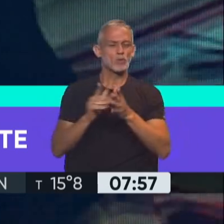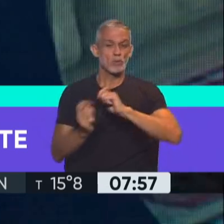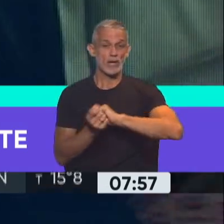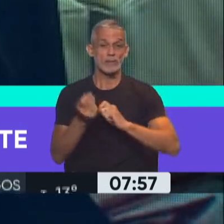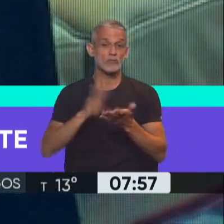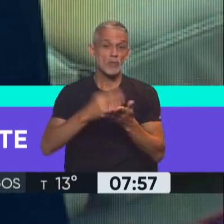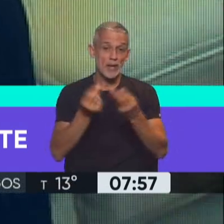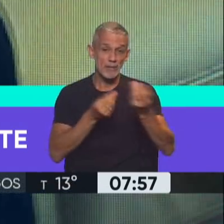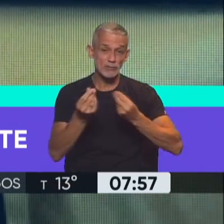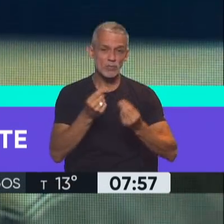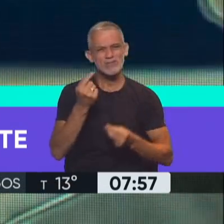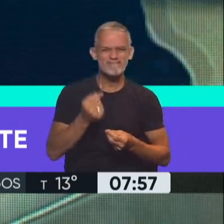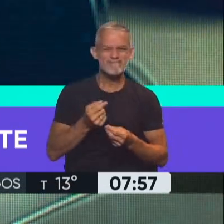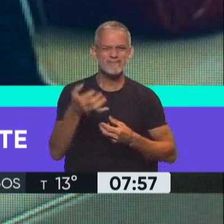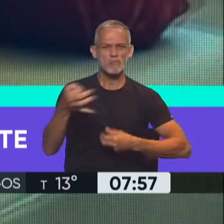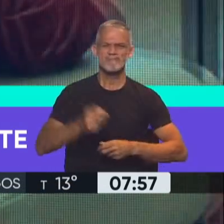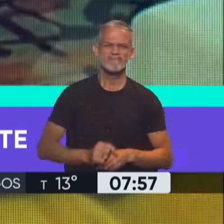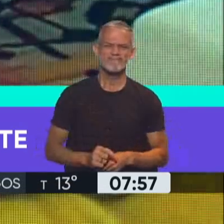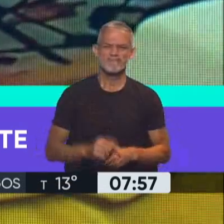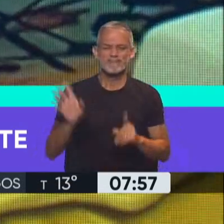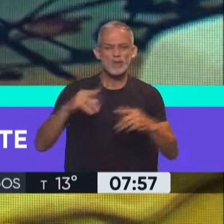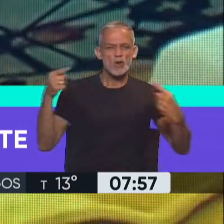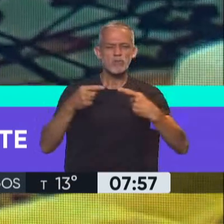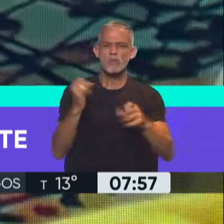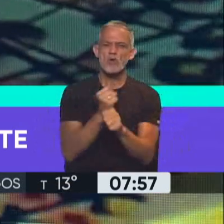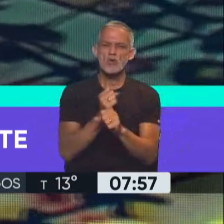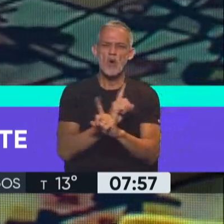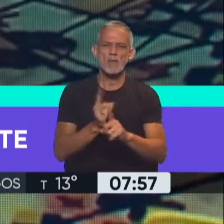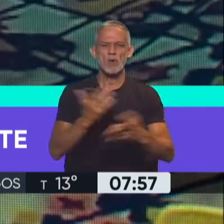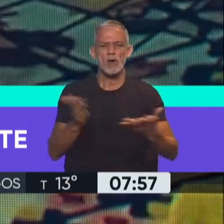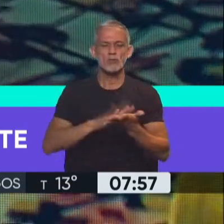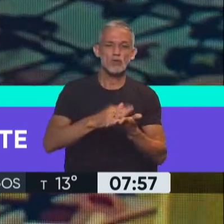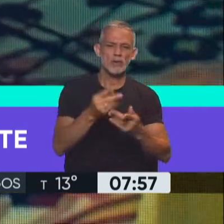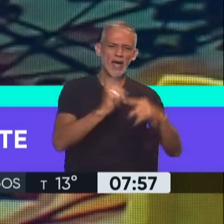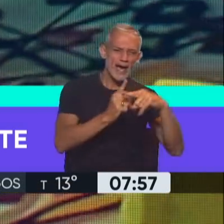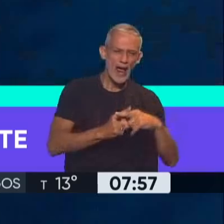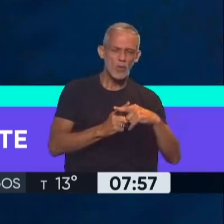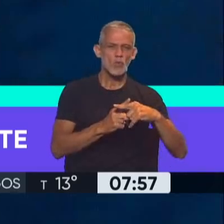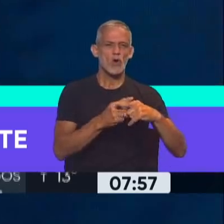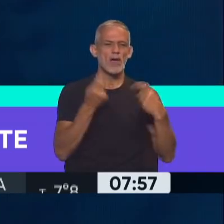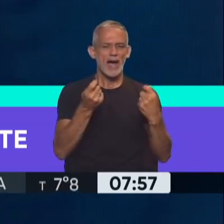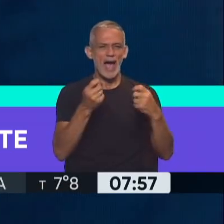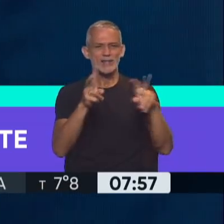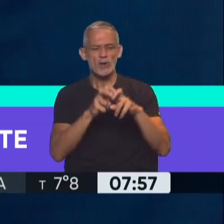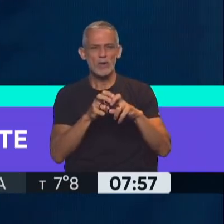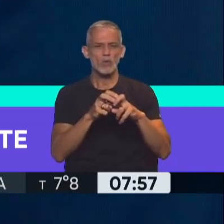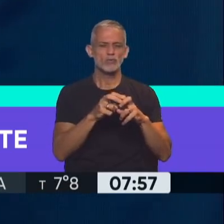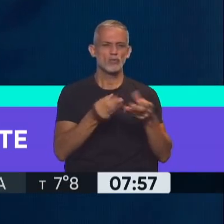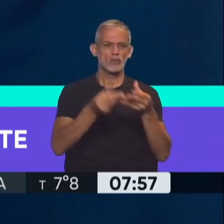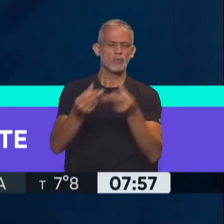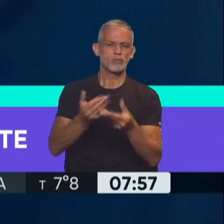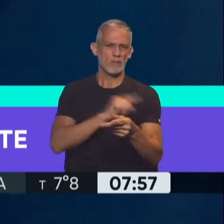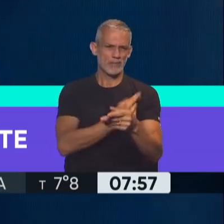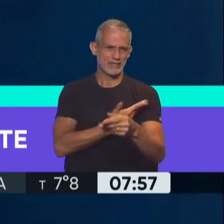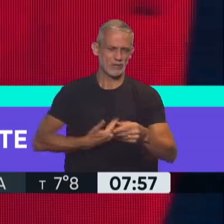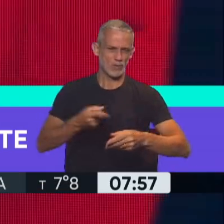dijo que no estuvo bien la postura de la oposición de no aprobar el cálculo de recursos y gastos que envió el poder ejecutivo nacional luego